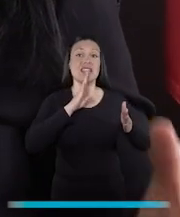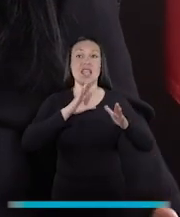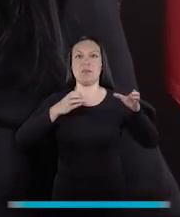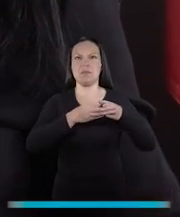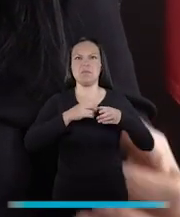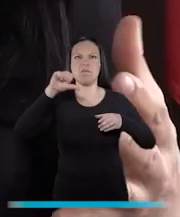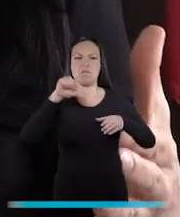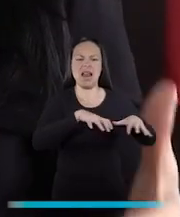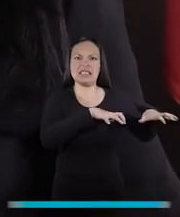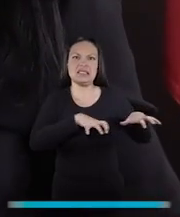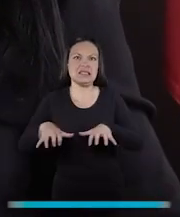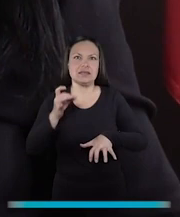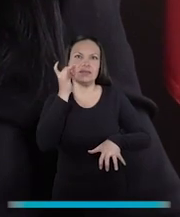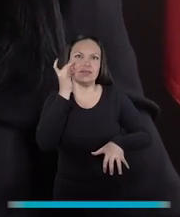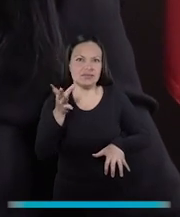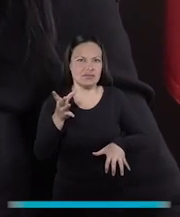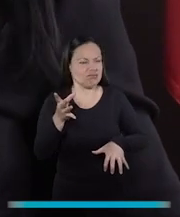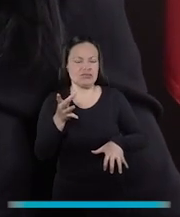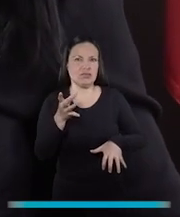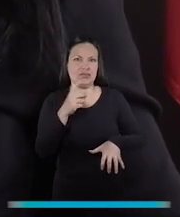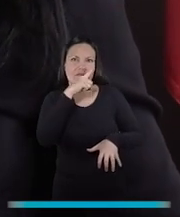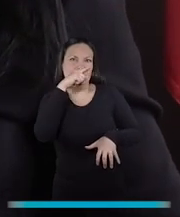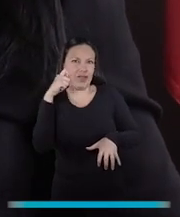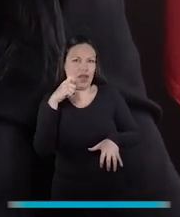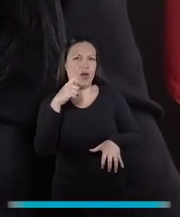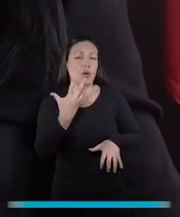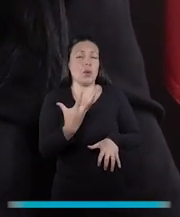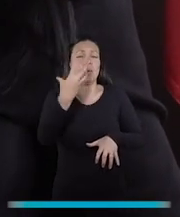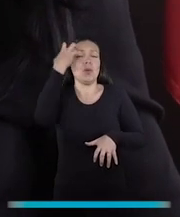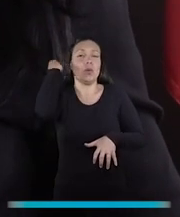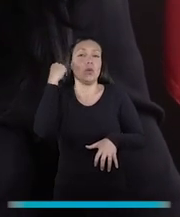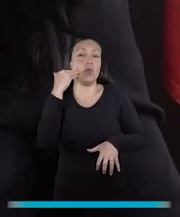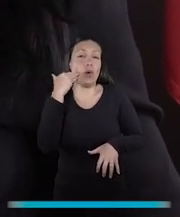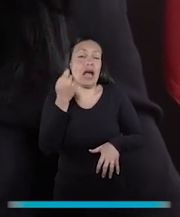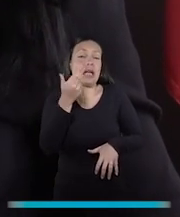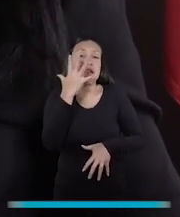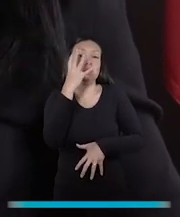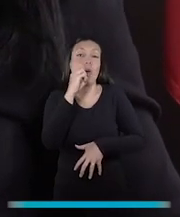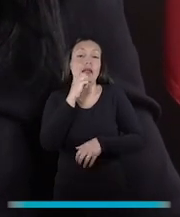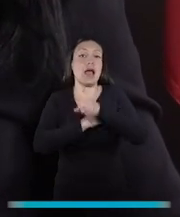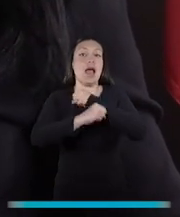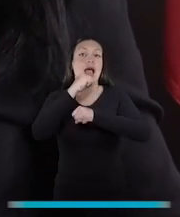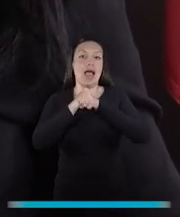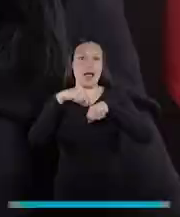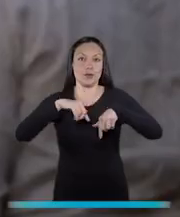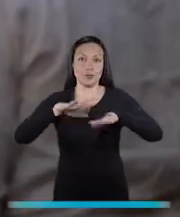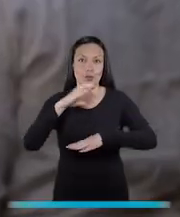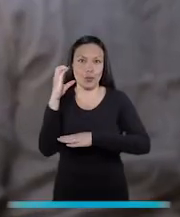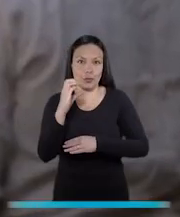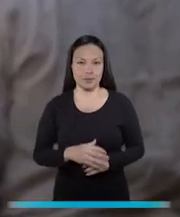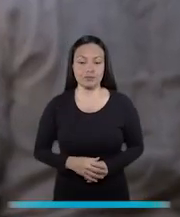responsables de las conductas más graves y representativas que sucedieron en estos 50 años de conflicto en colombia